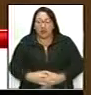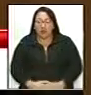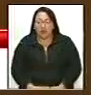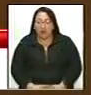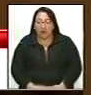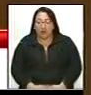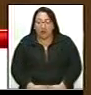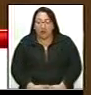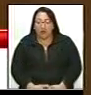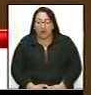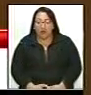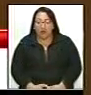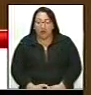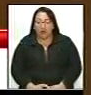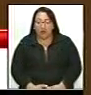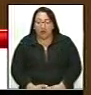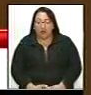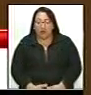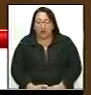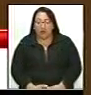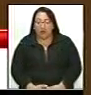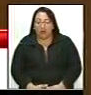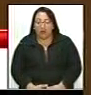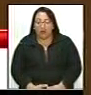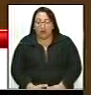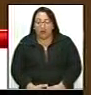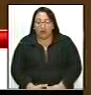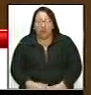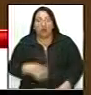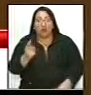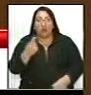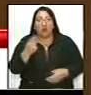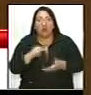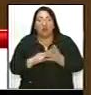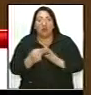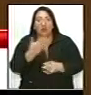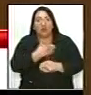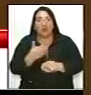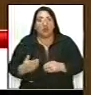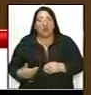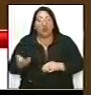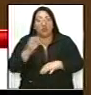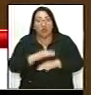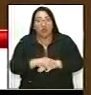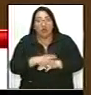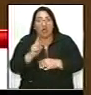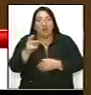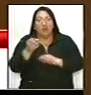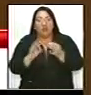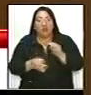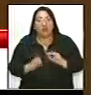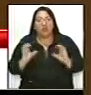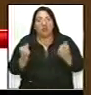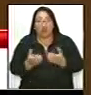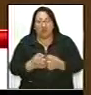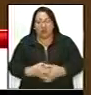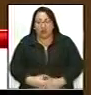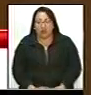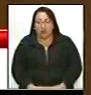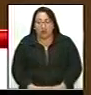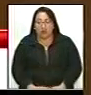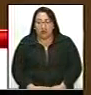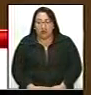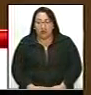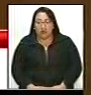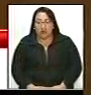Quiero decirle de que solamente su condición de titular del pliego se ejerce únicamente sobre el presupuesto del Congreso,